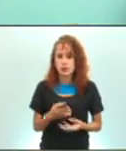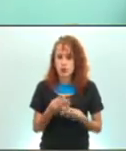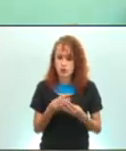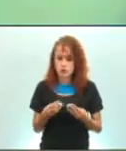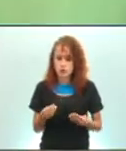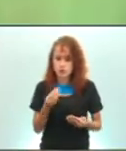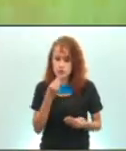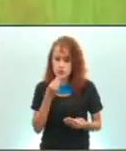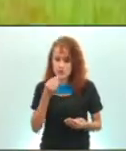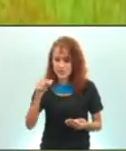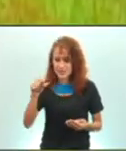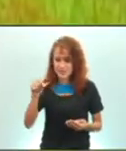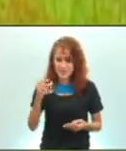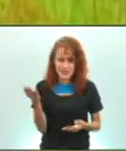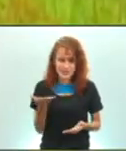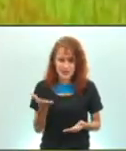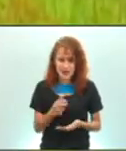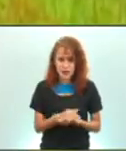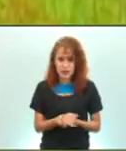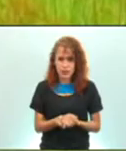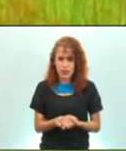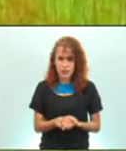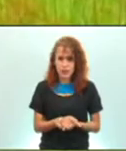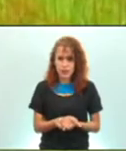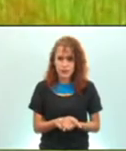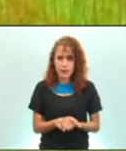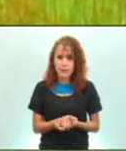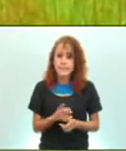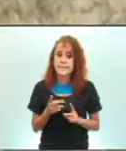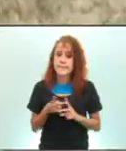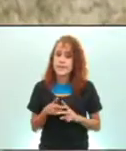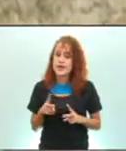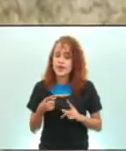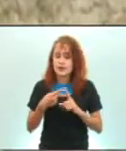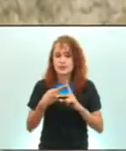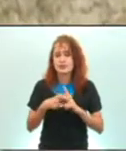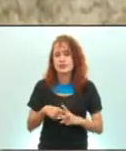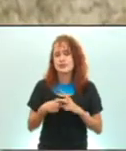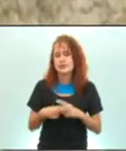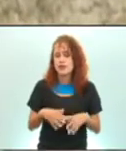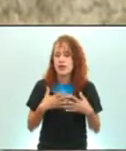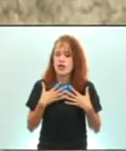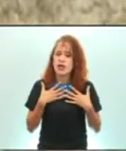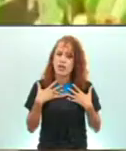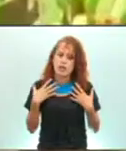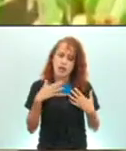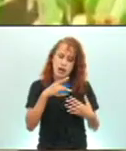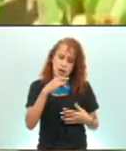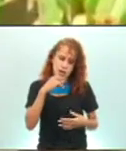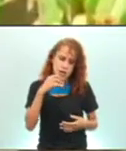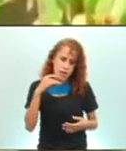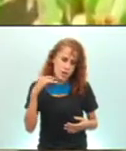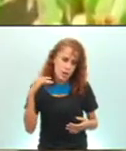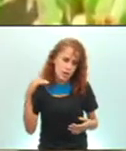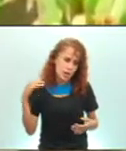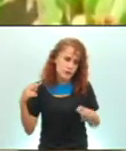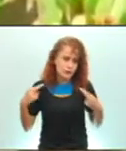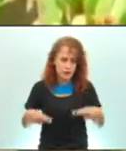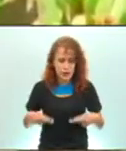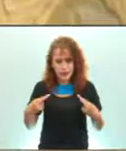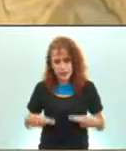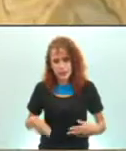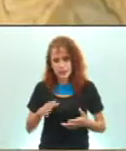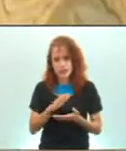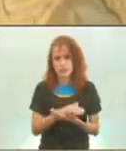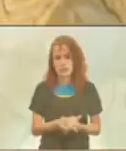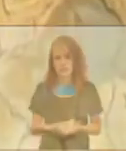Los suelos se pueden salinizar rápidamente y, sin embargo, su recuperación puede demorar decenas e incluso cientos